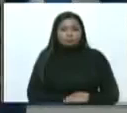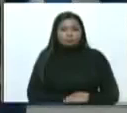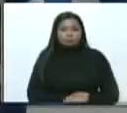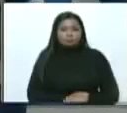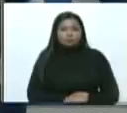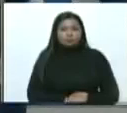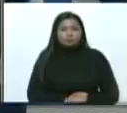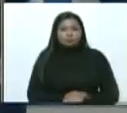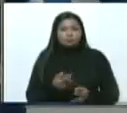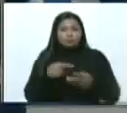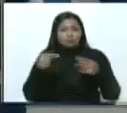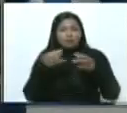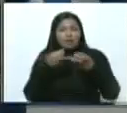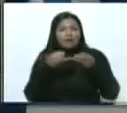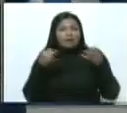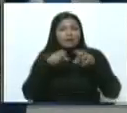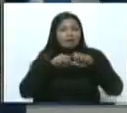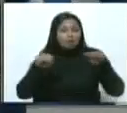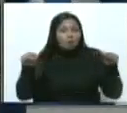roban tuberías,